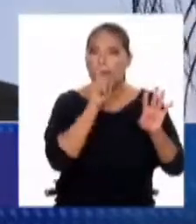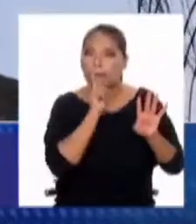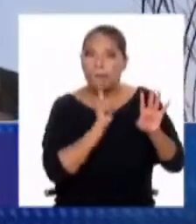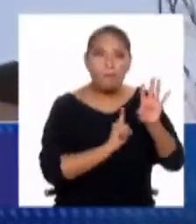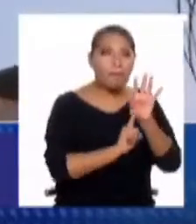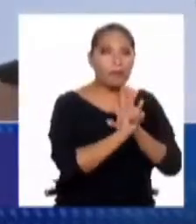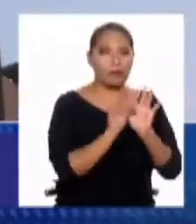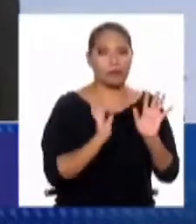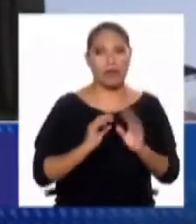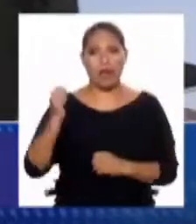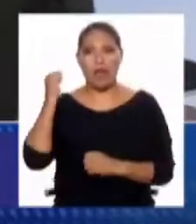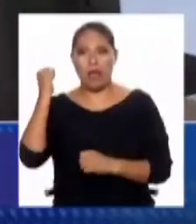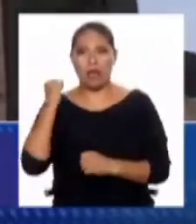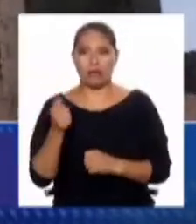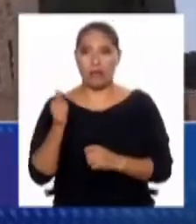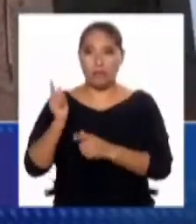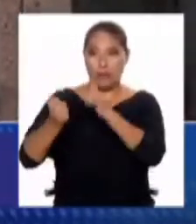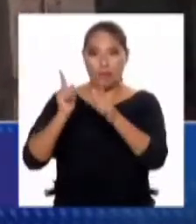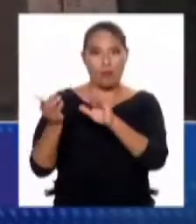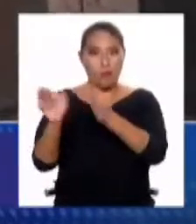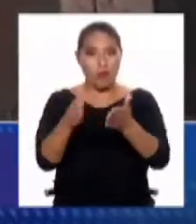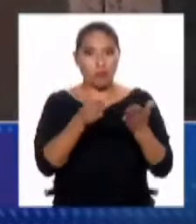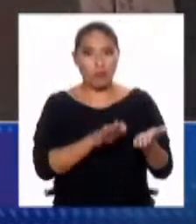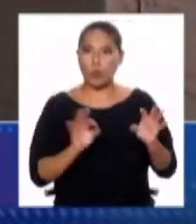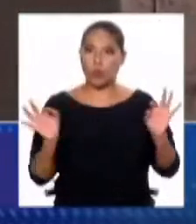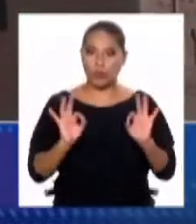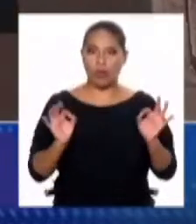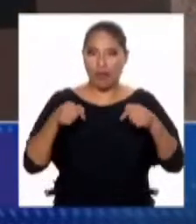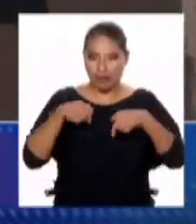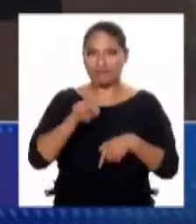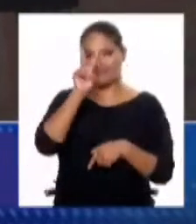están contra los derechos, pero nadie mata a nadie.